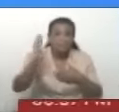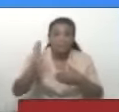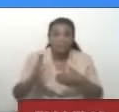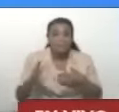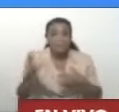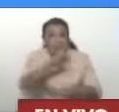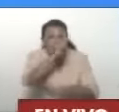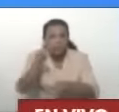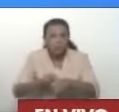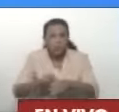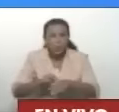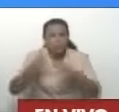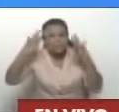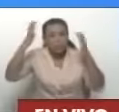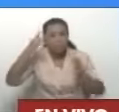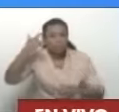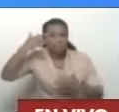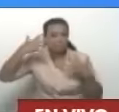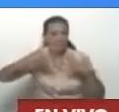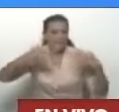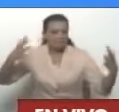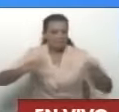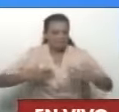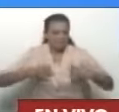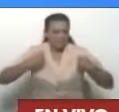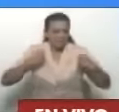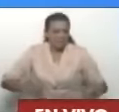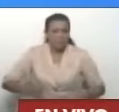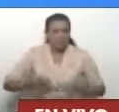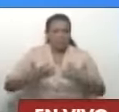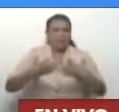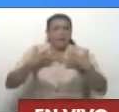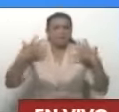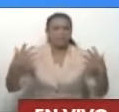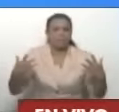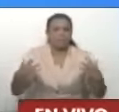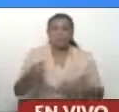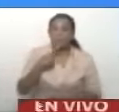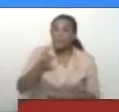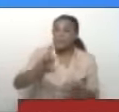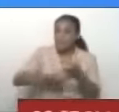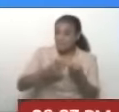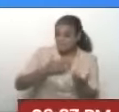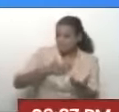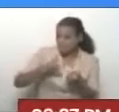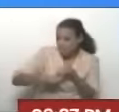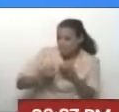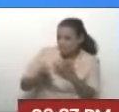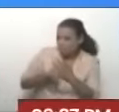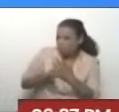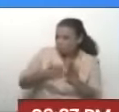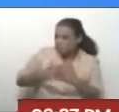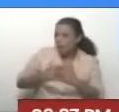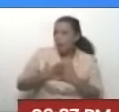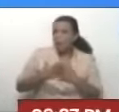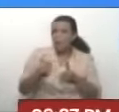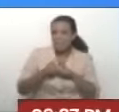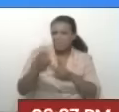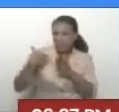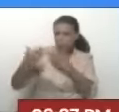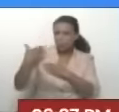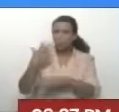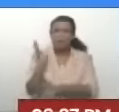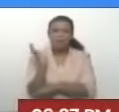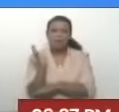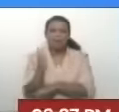para una nación que tiene que soñar en grande. Y como decía Cilia, cuando habló en estos días en un acto,